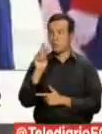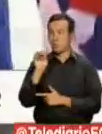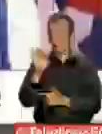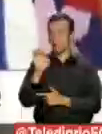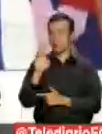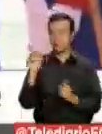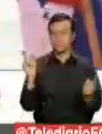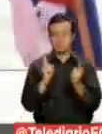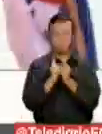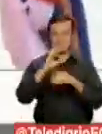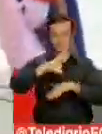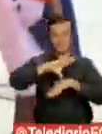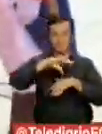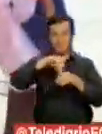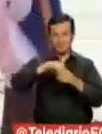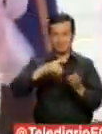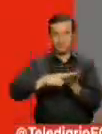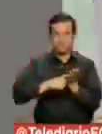Palacio de Carondelet.